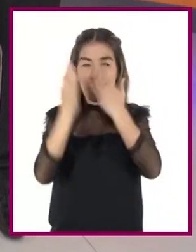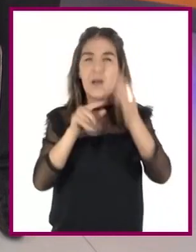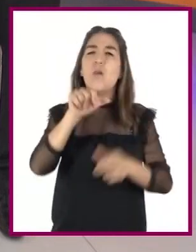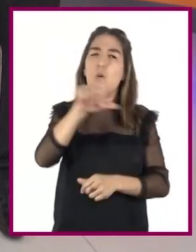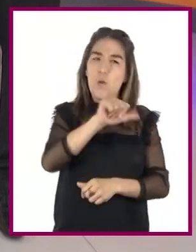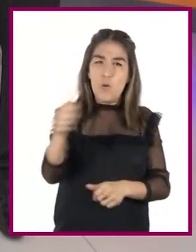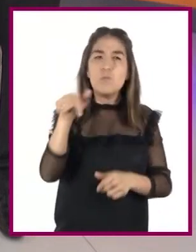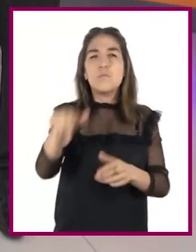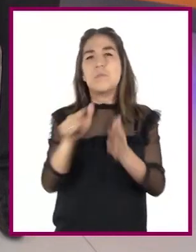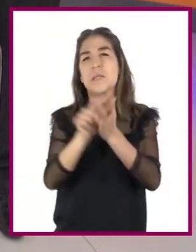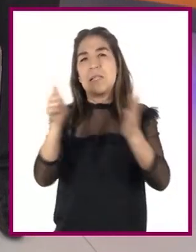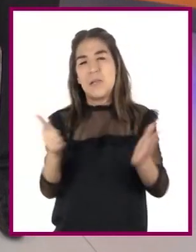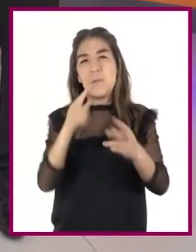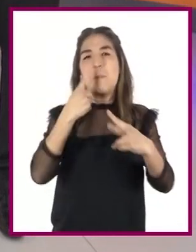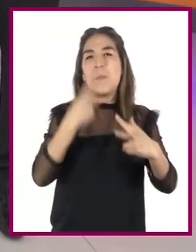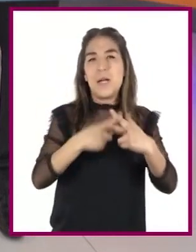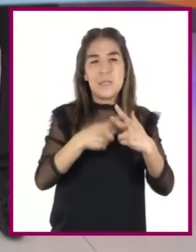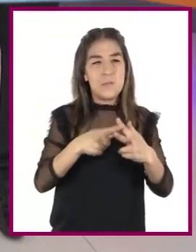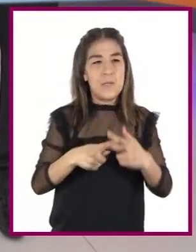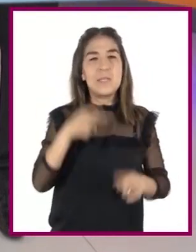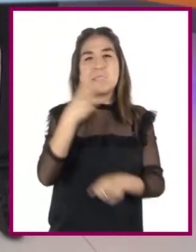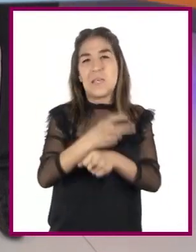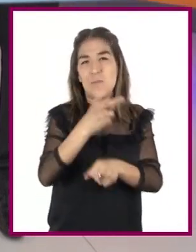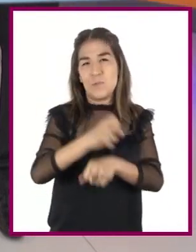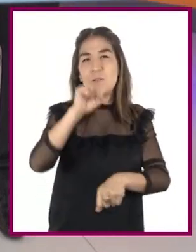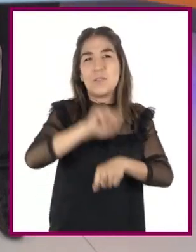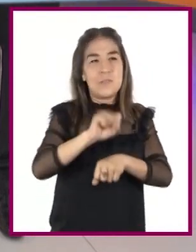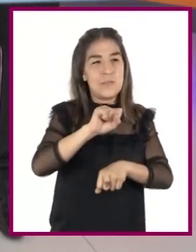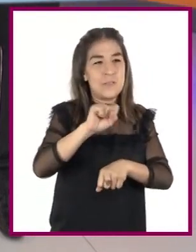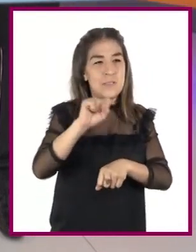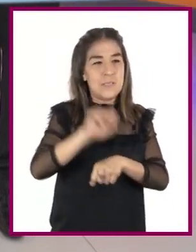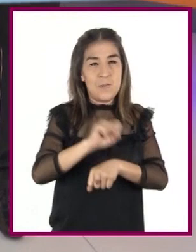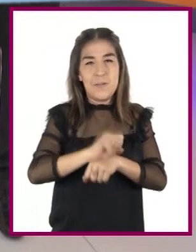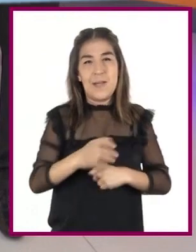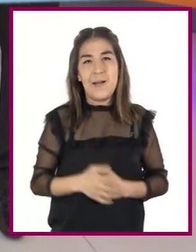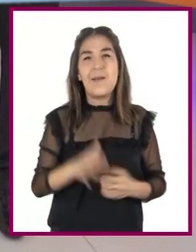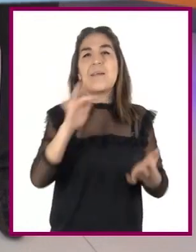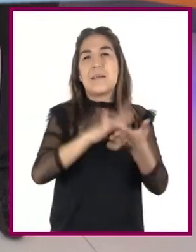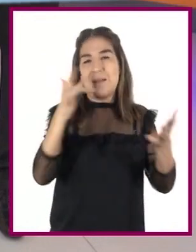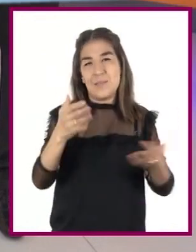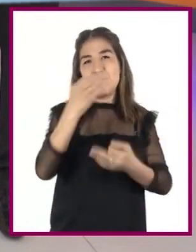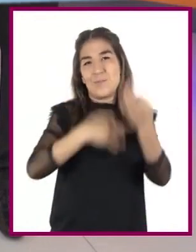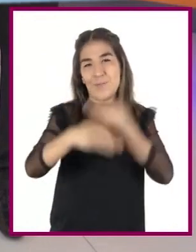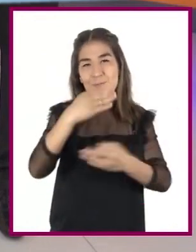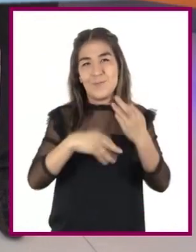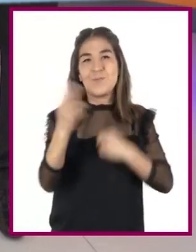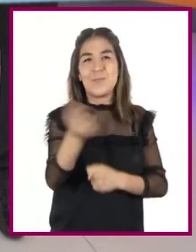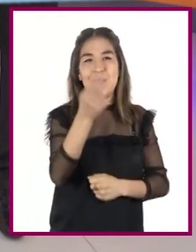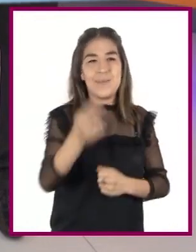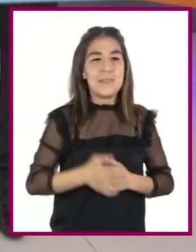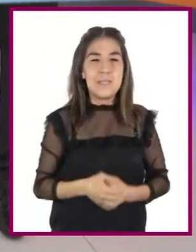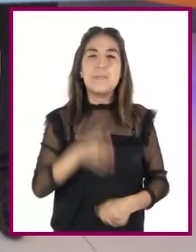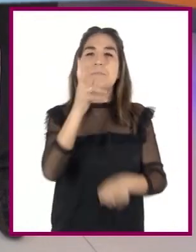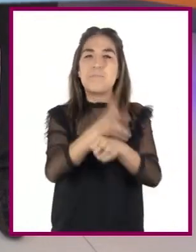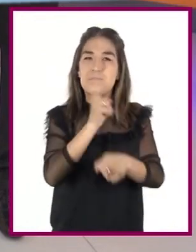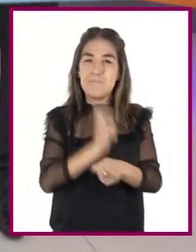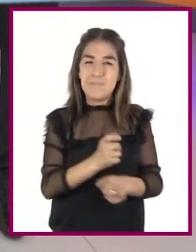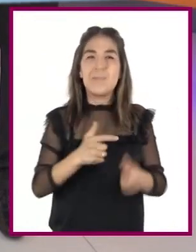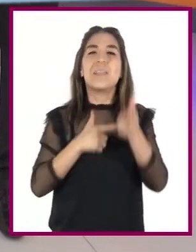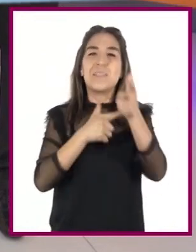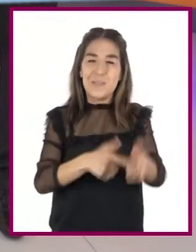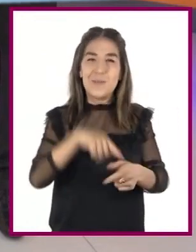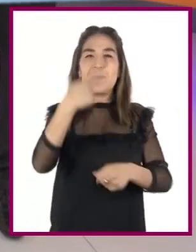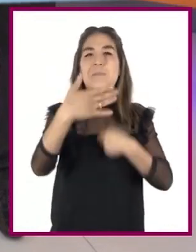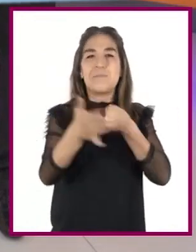fuentes, como su libro de texto de matemáticas de segundo grado. Gracias a todas y todos ustedes. Y les invitamos a que